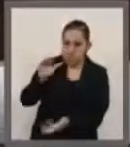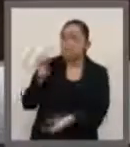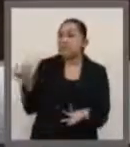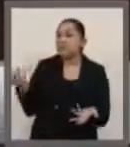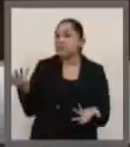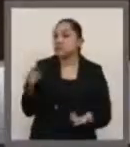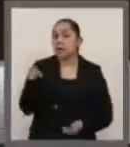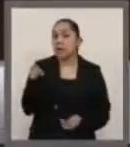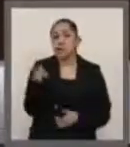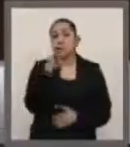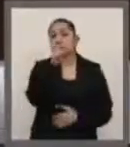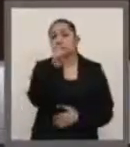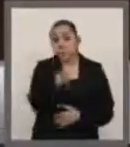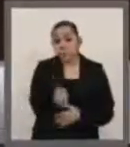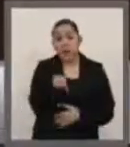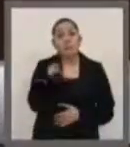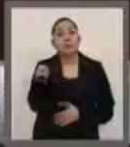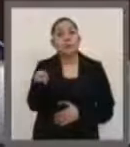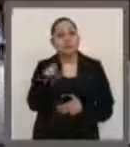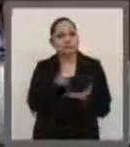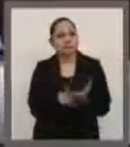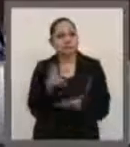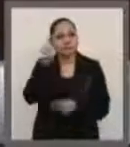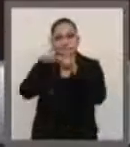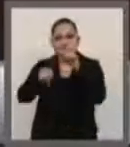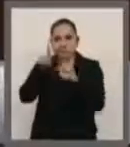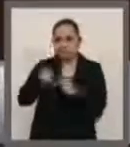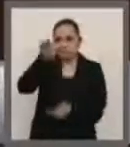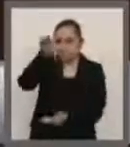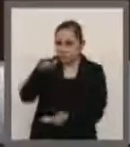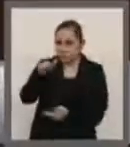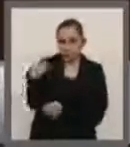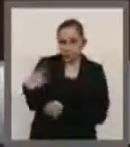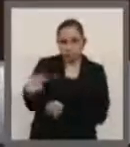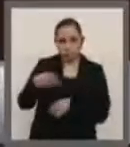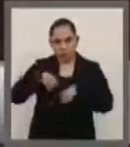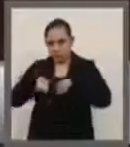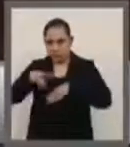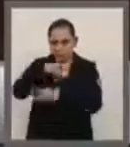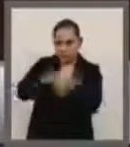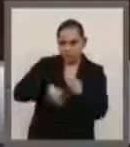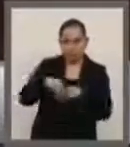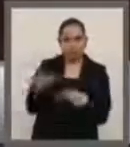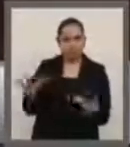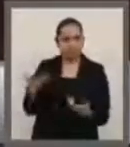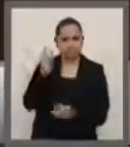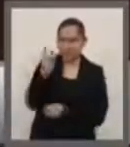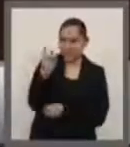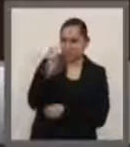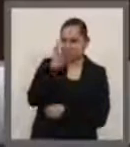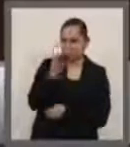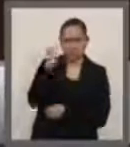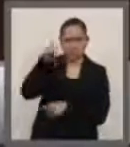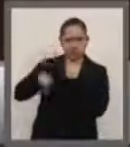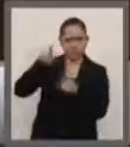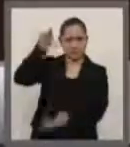y este recorte significó una disminución de sus recursos en un 23%. Esta